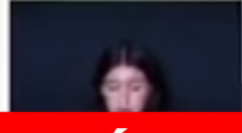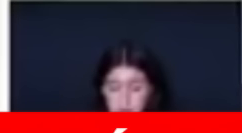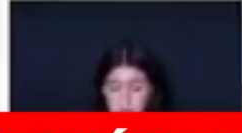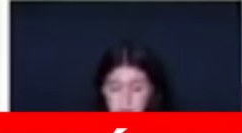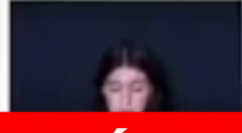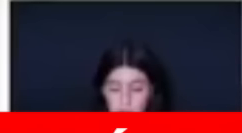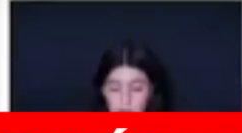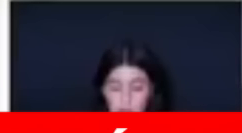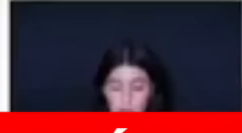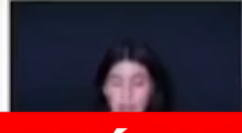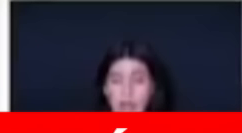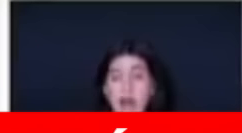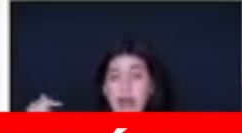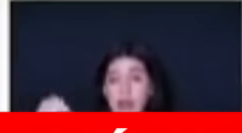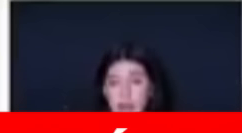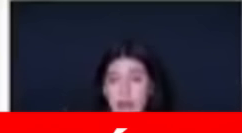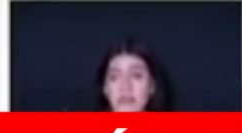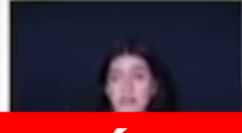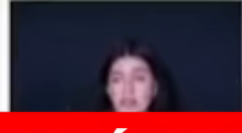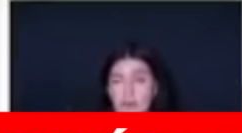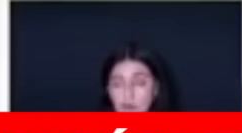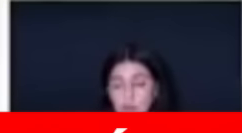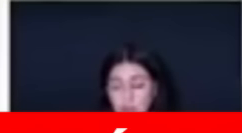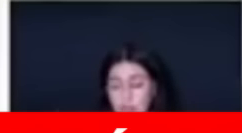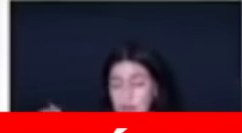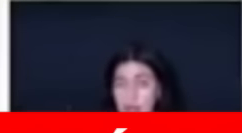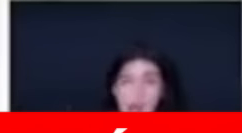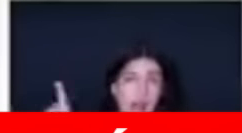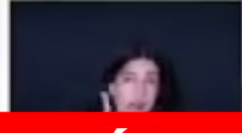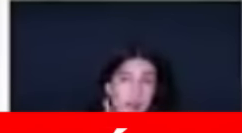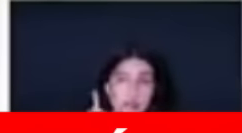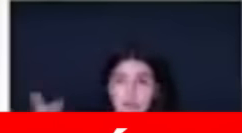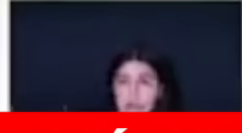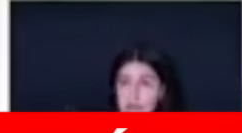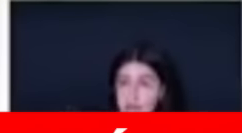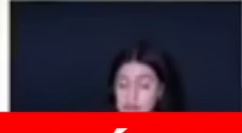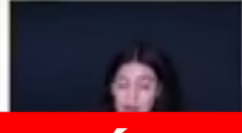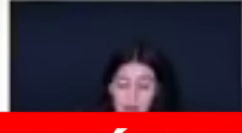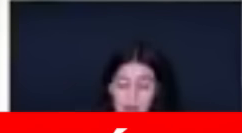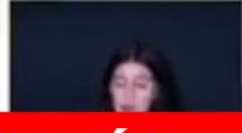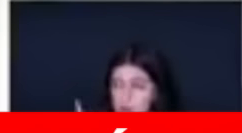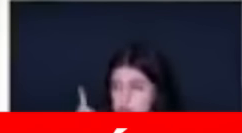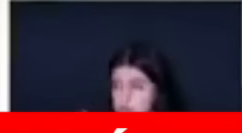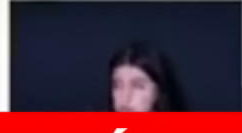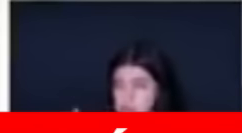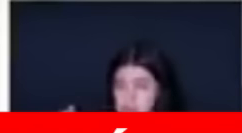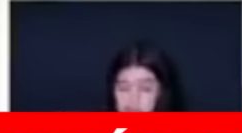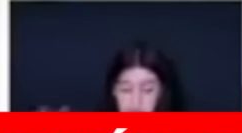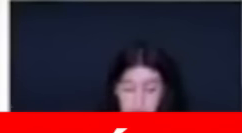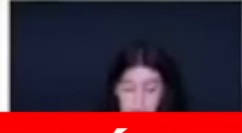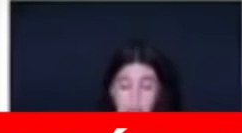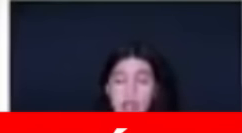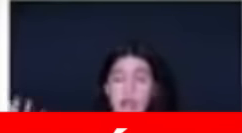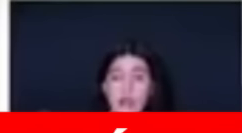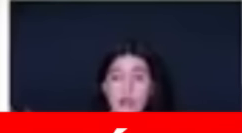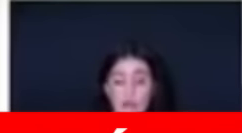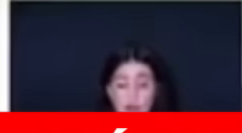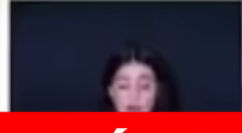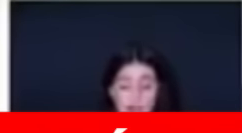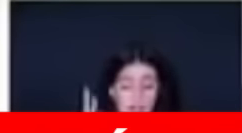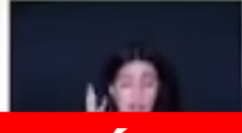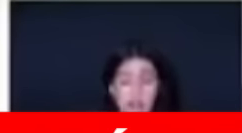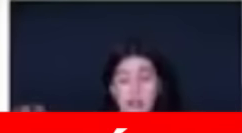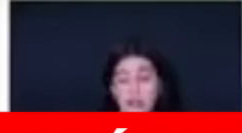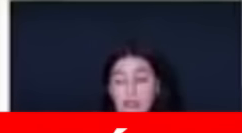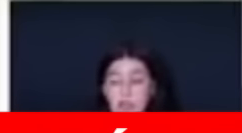brújula, a ese gobierno y a esa gobernadora la persiguen. Y lo hacen con el pretexto